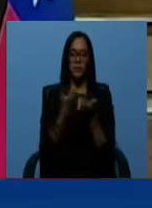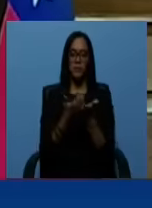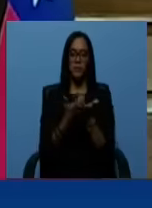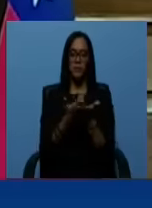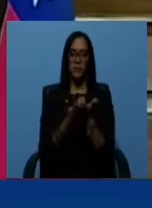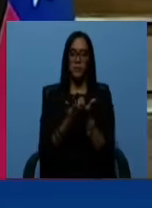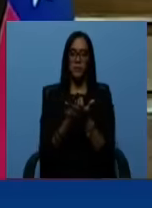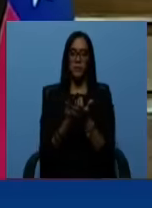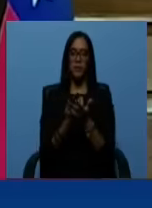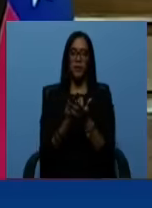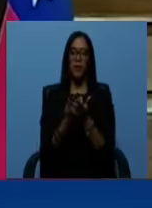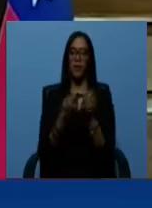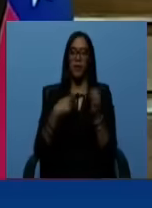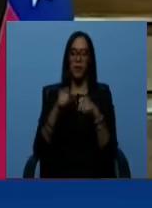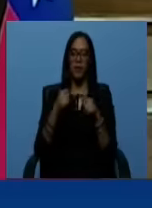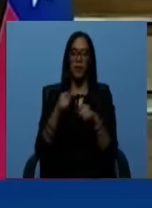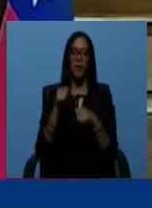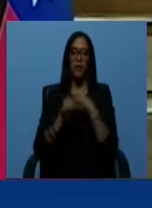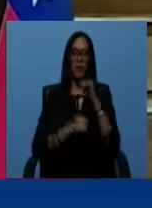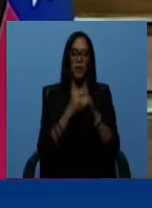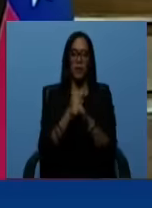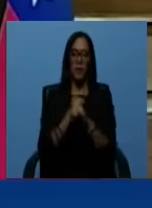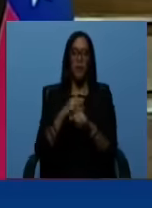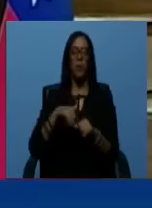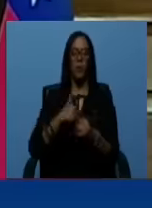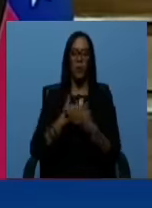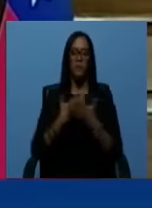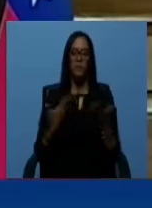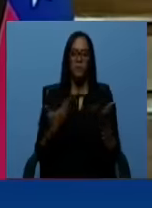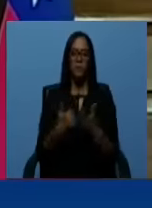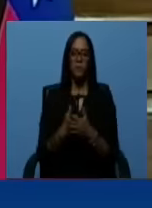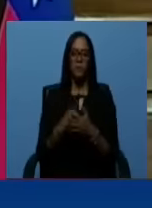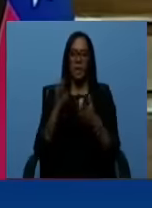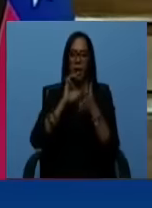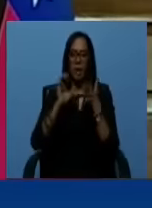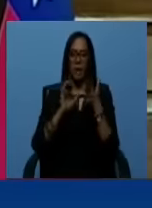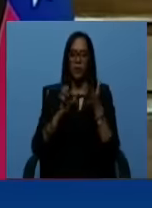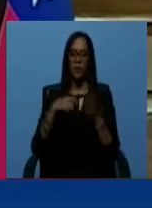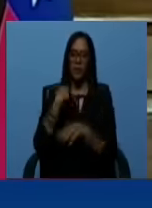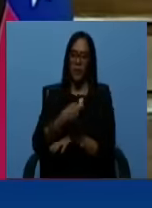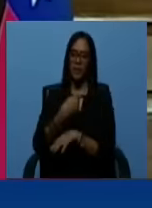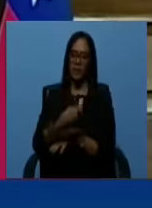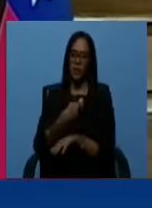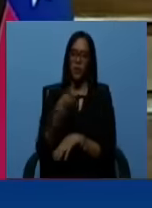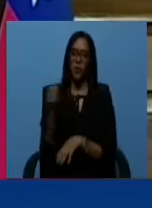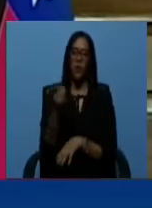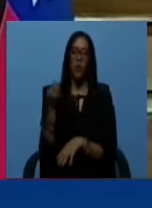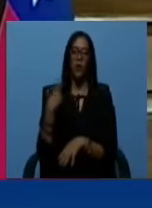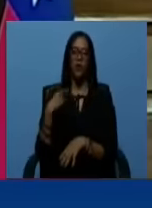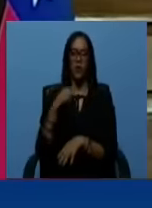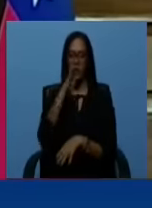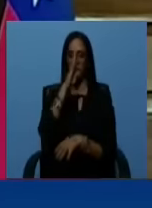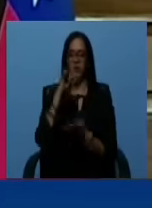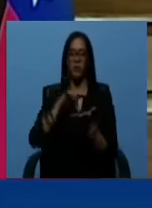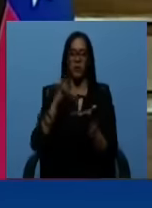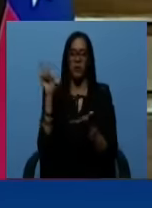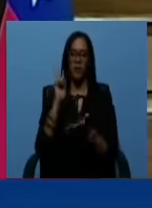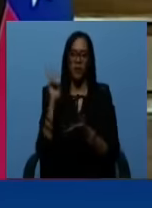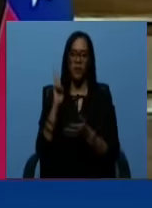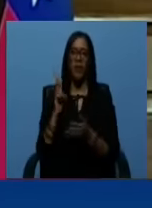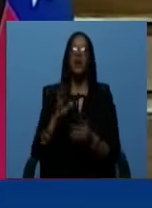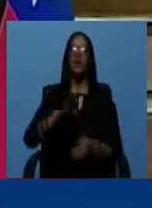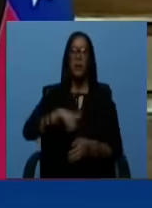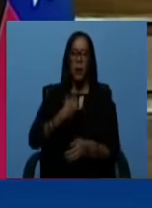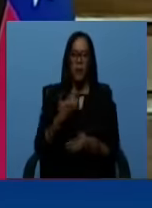y Comercio Exterior va a poder ofrecer instrumentos de inversión, como lo tiene el Banco Central de Venezuela, y va a